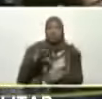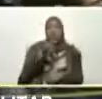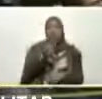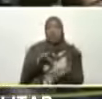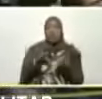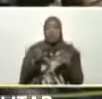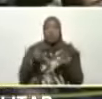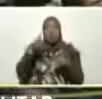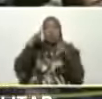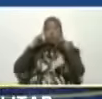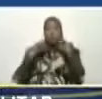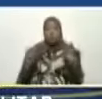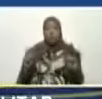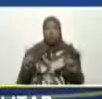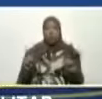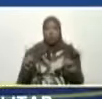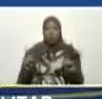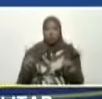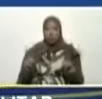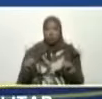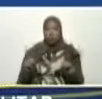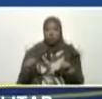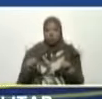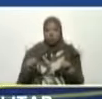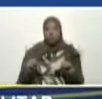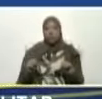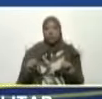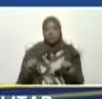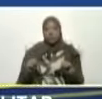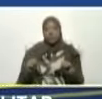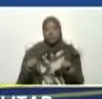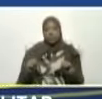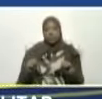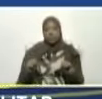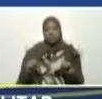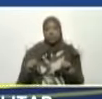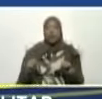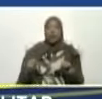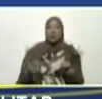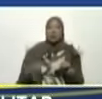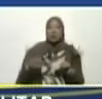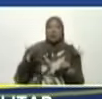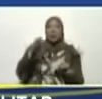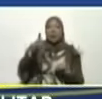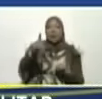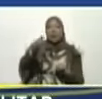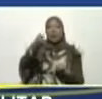47 profesionales de la DGCIM.